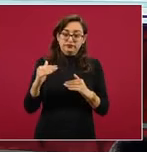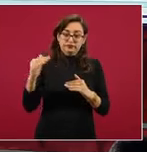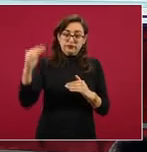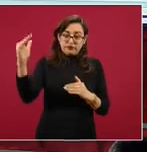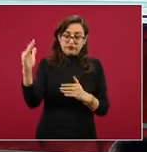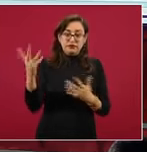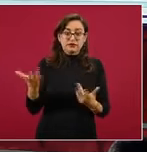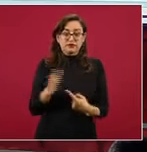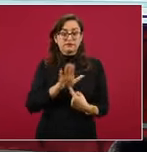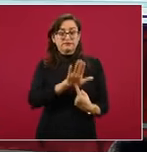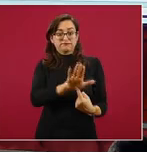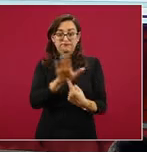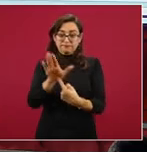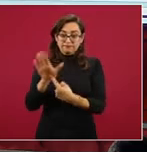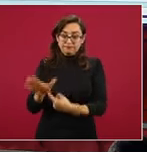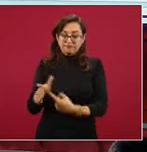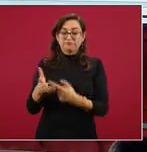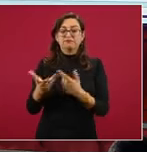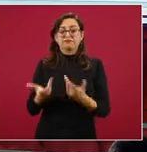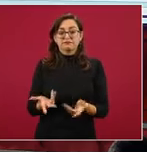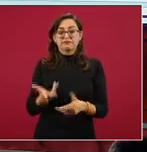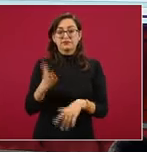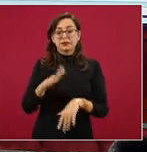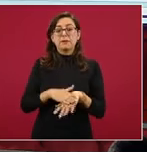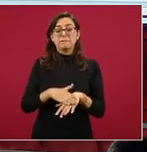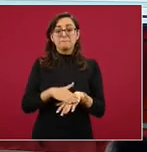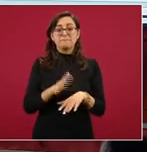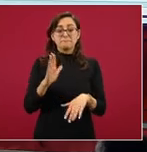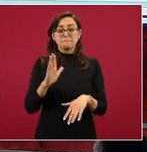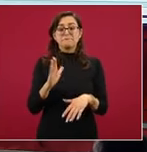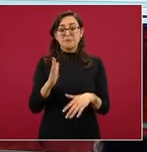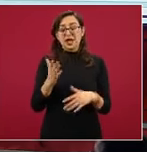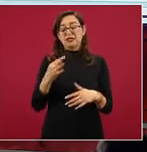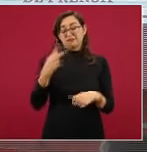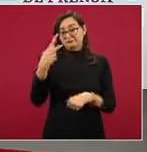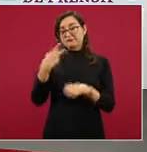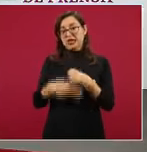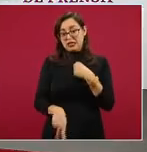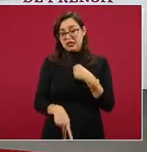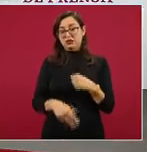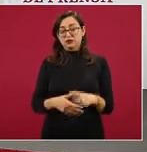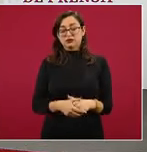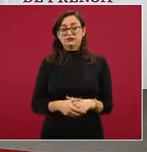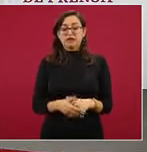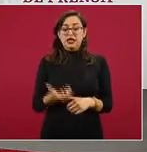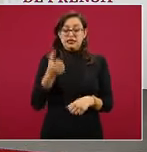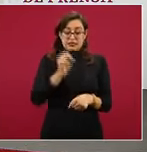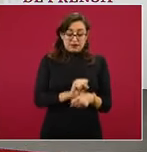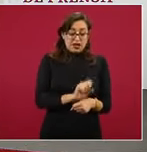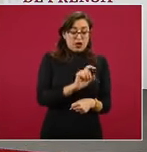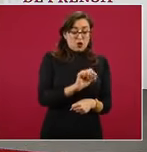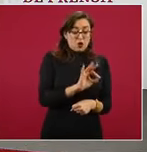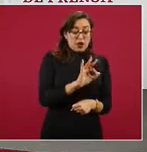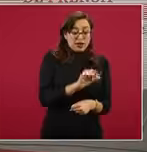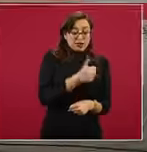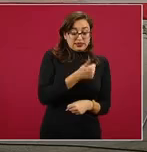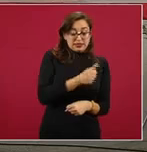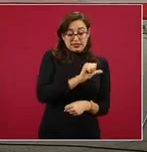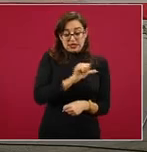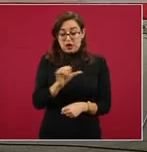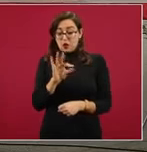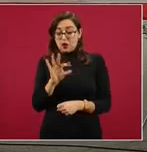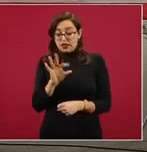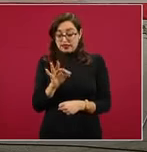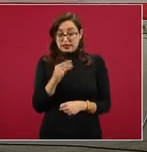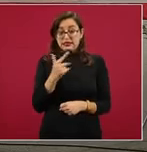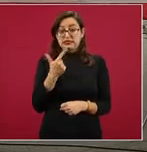sus indicadores, y ha ido incrementando su nivel de riesgo. De la semana 46 a la 47, un incremento